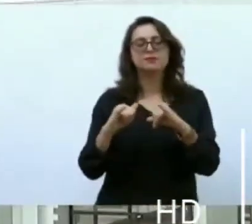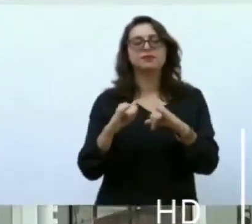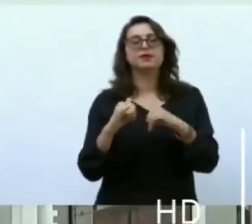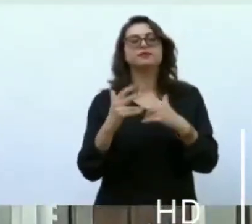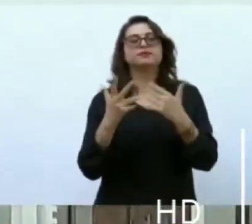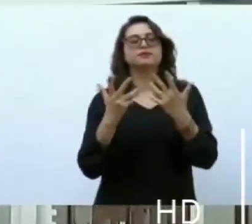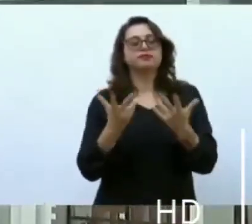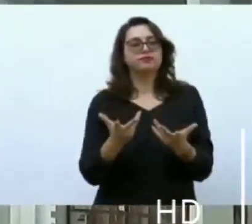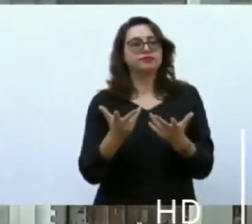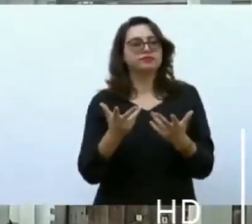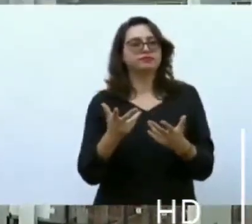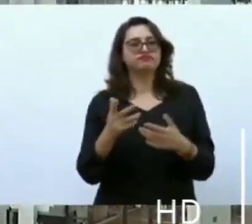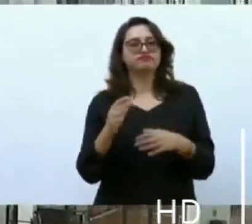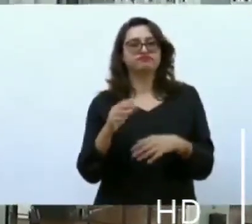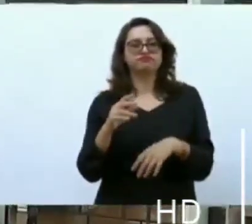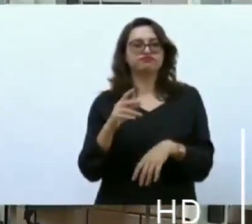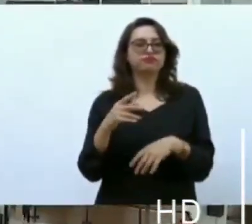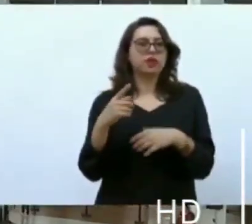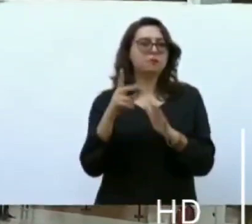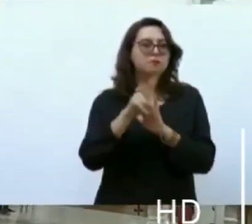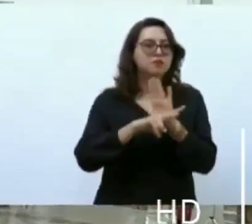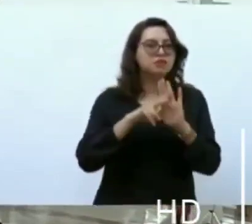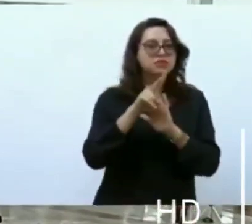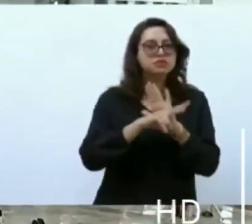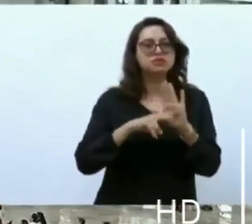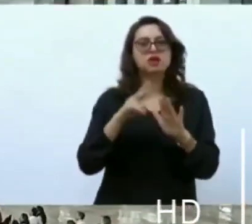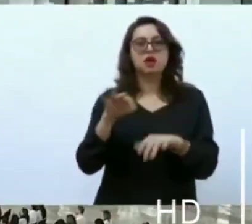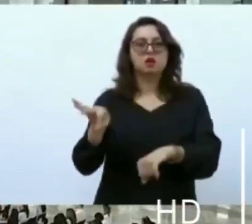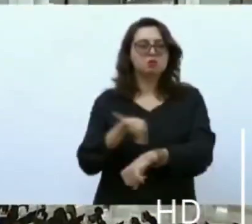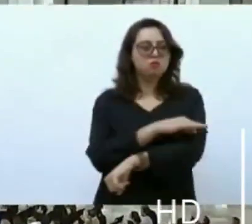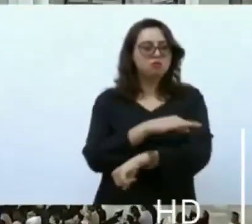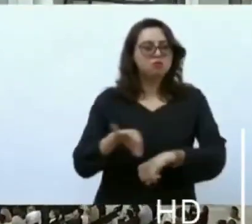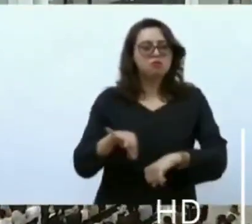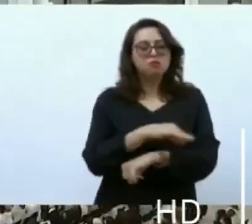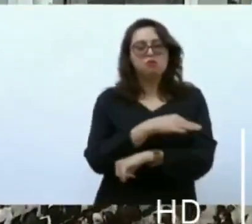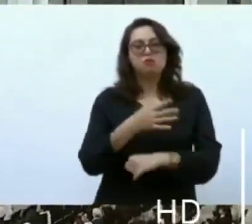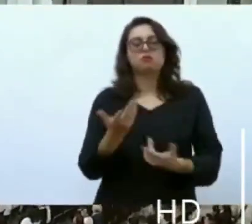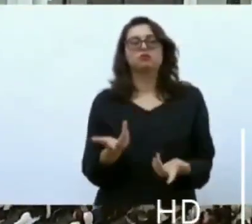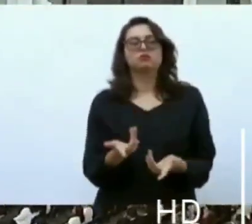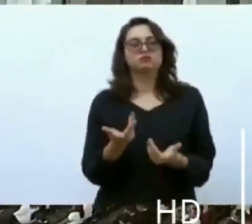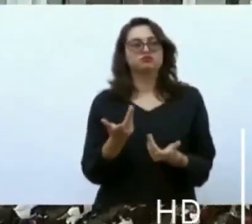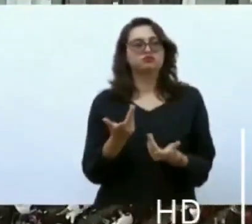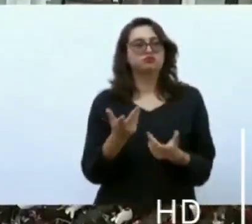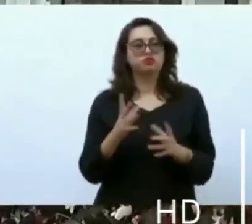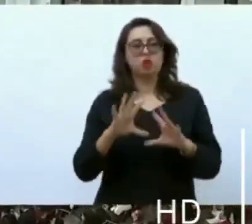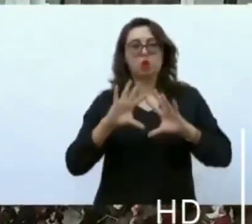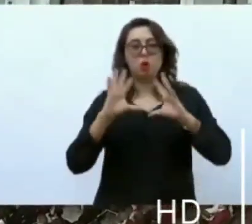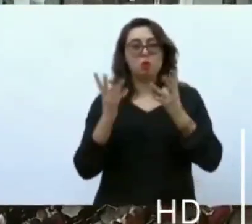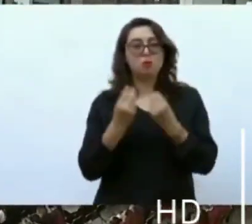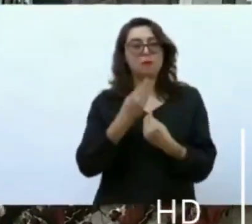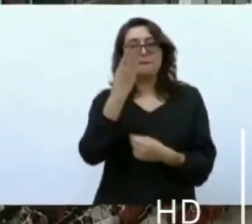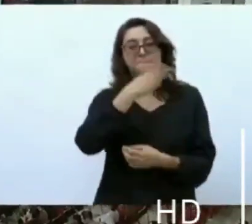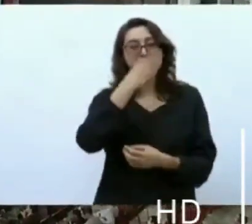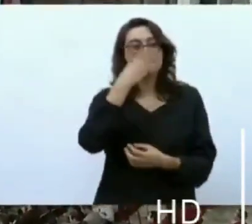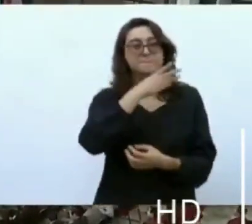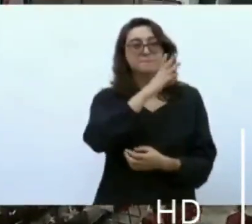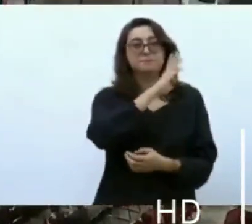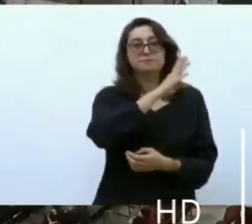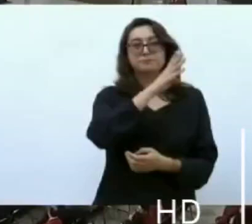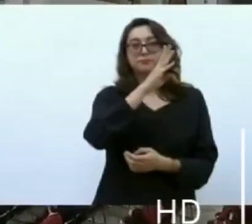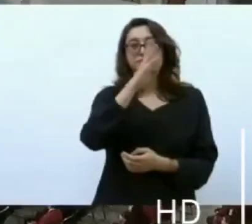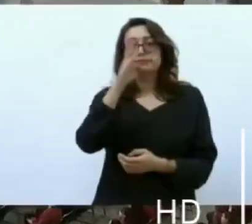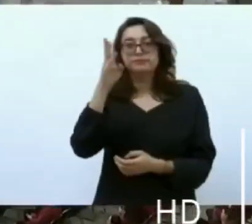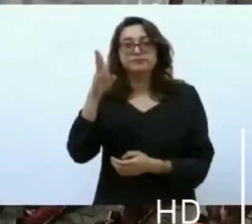planos, audiovisuales, microfilmes, una biblioteca y